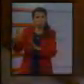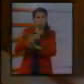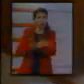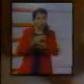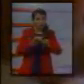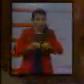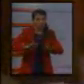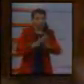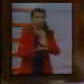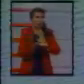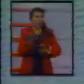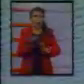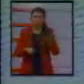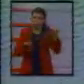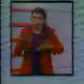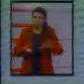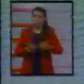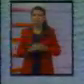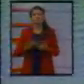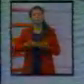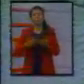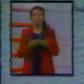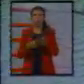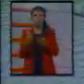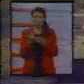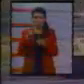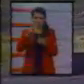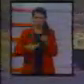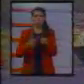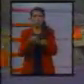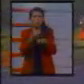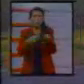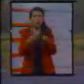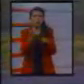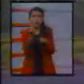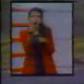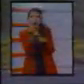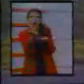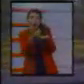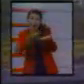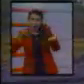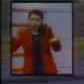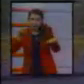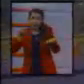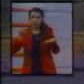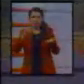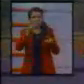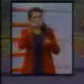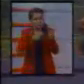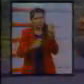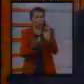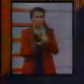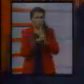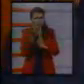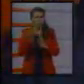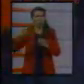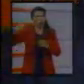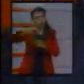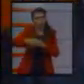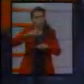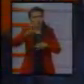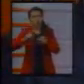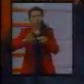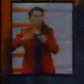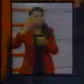explica que el impuesto afectaría directamente a la ganancia, sin importar si el Estado invirtió o no para que la plusvalía incremente. Resulta